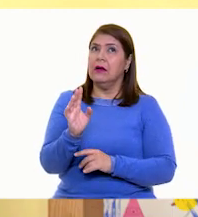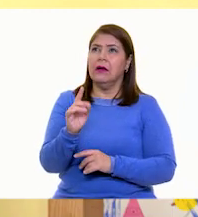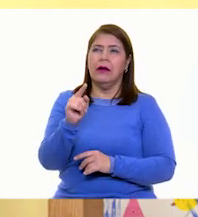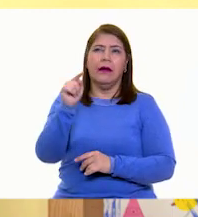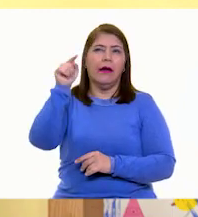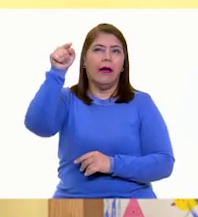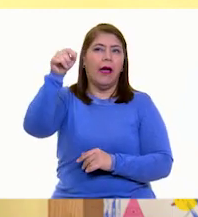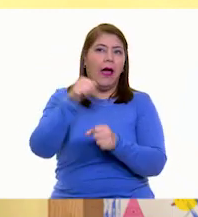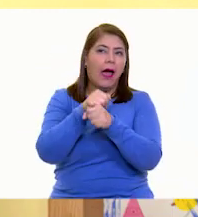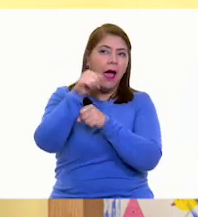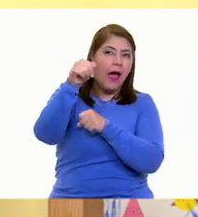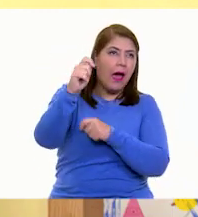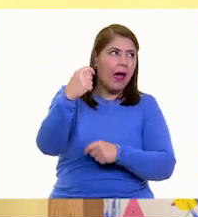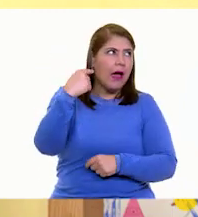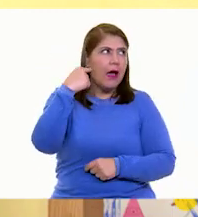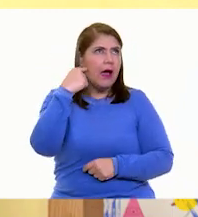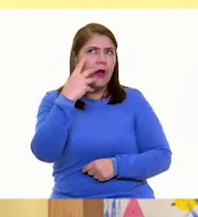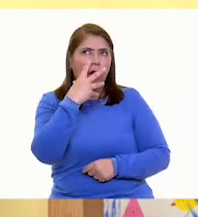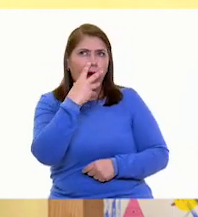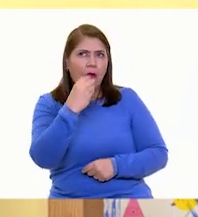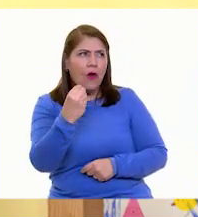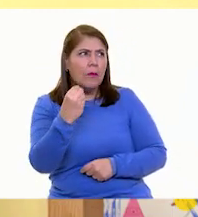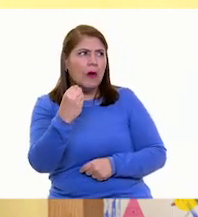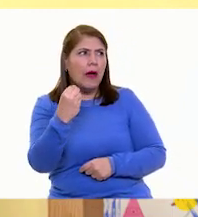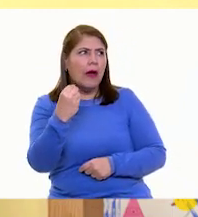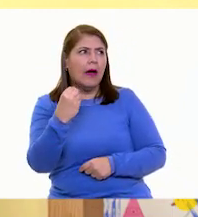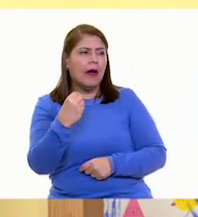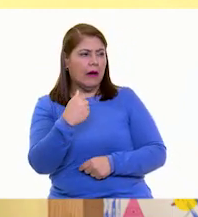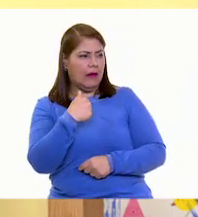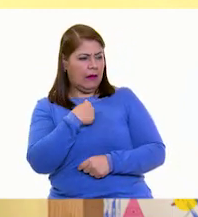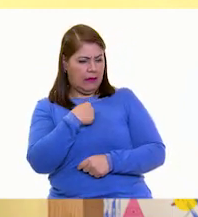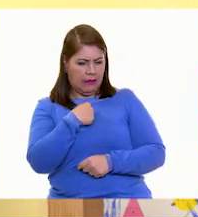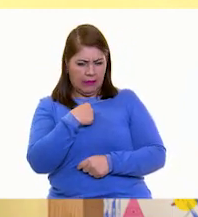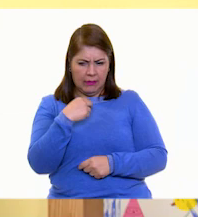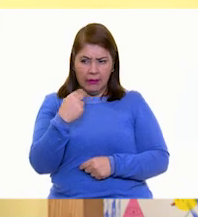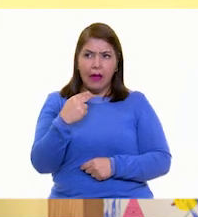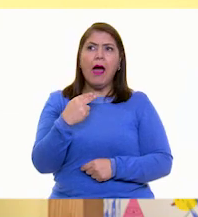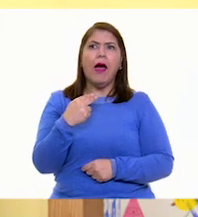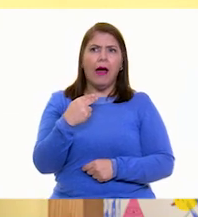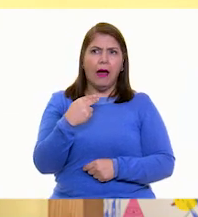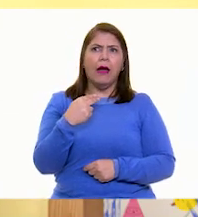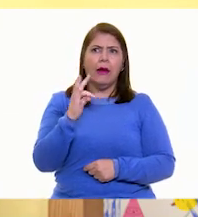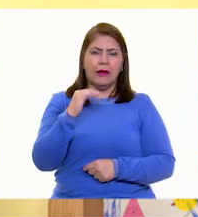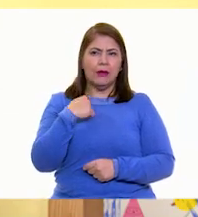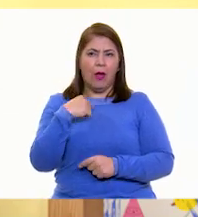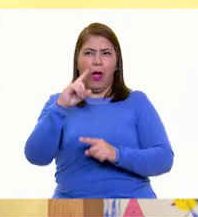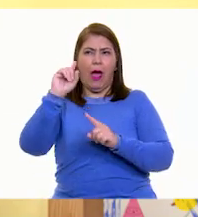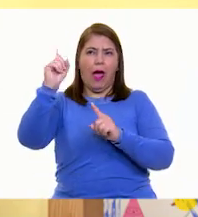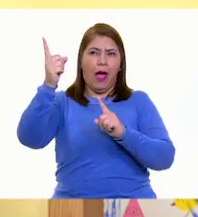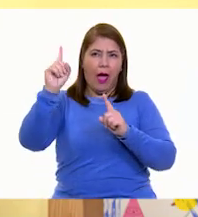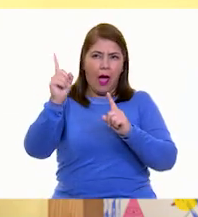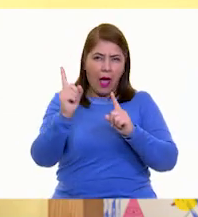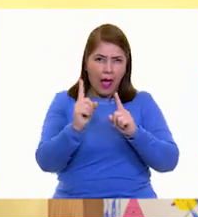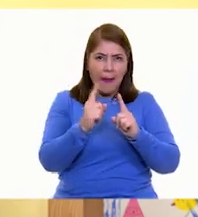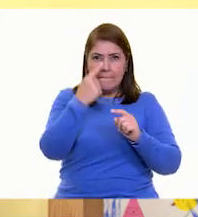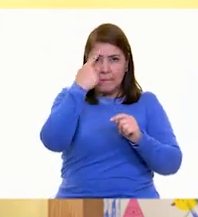escuchó su nombre y creyó que lo invitaban a cenar ovejas y se acercó.